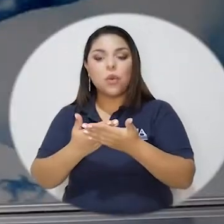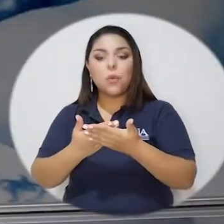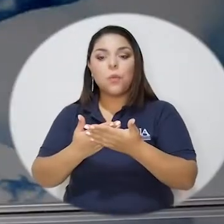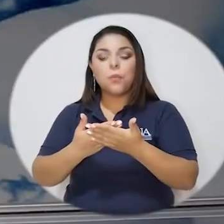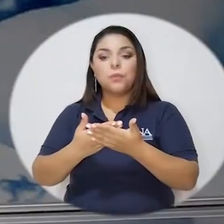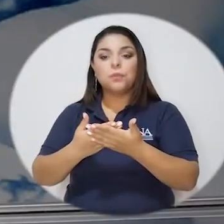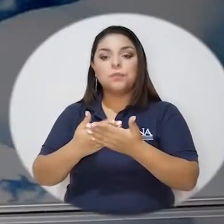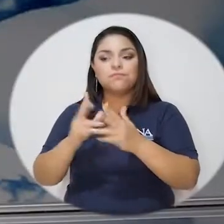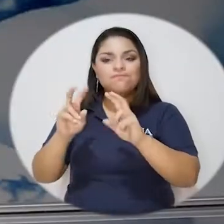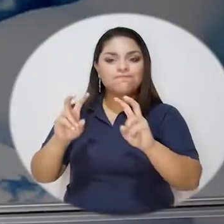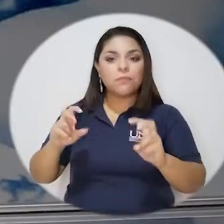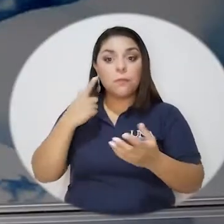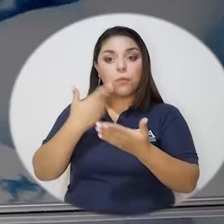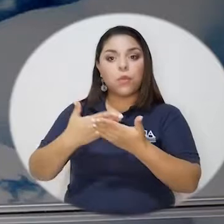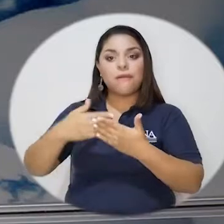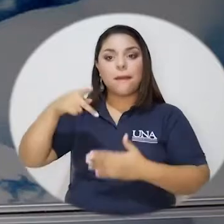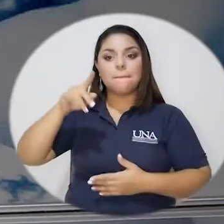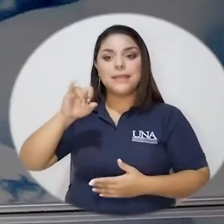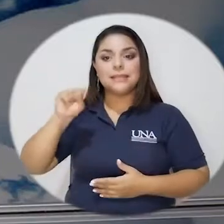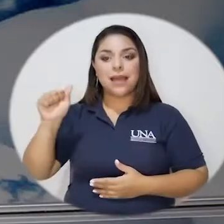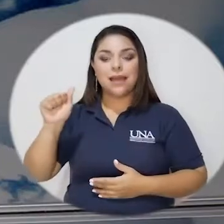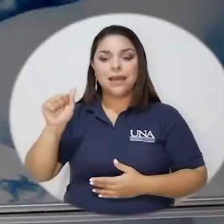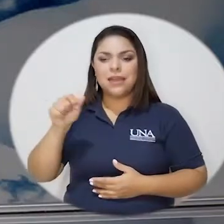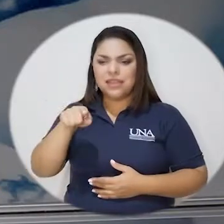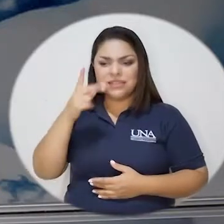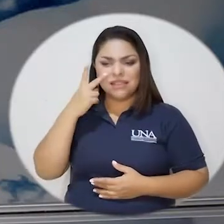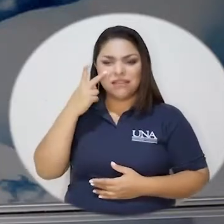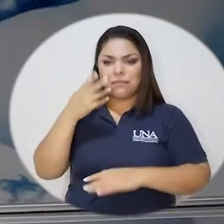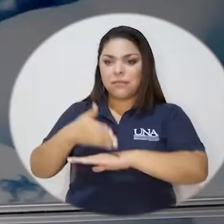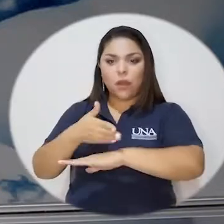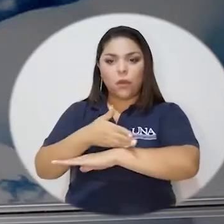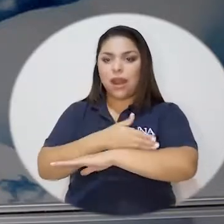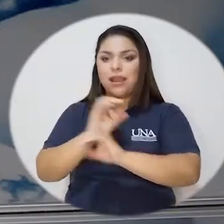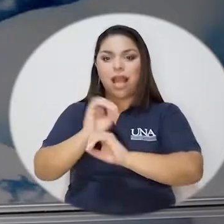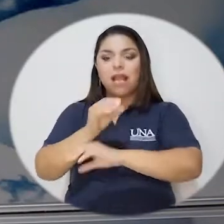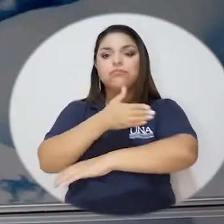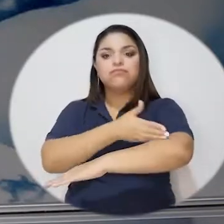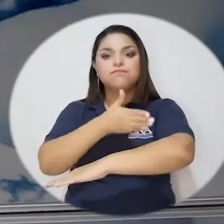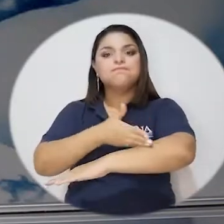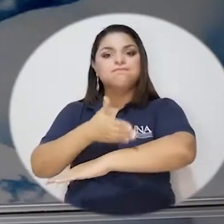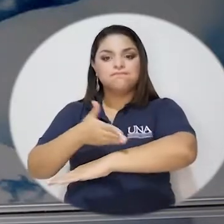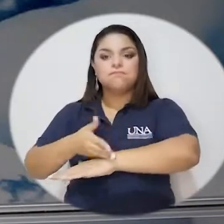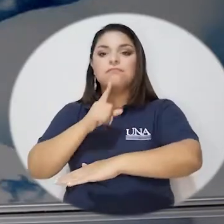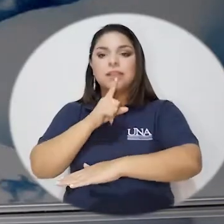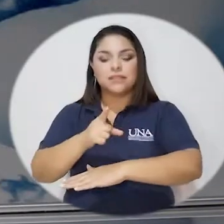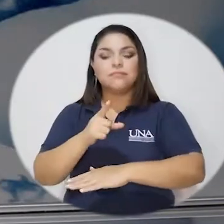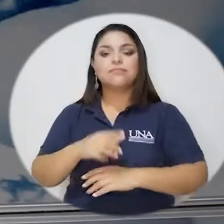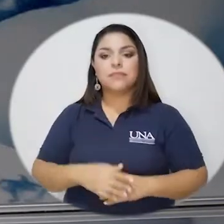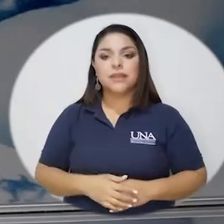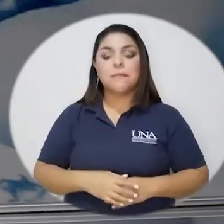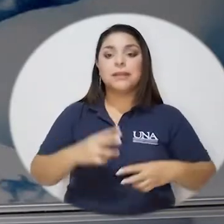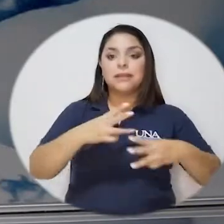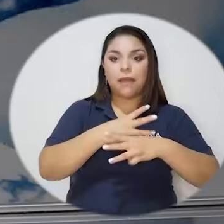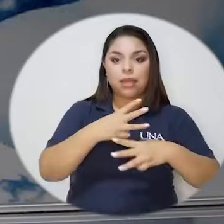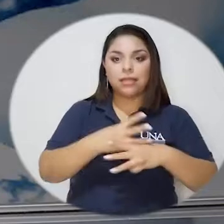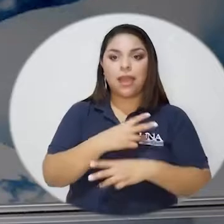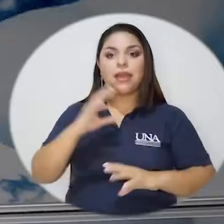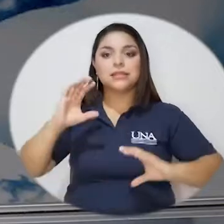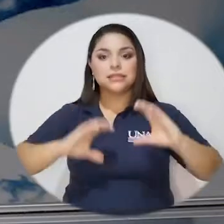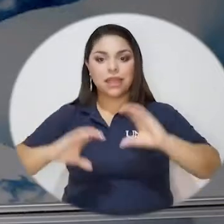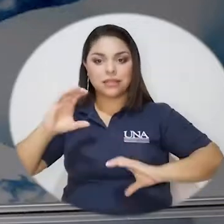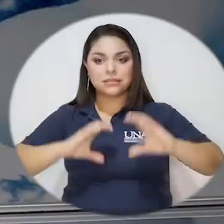cada vez, en vez de mejorar, se mantiene o desciende en términos de matemática, de